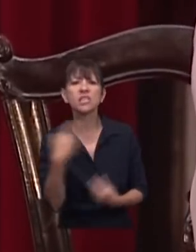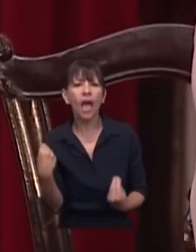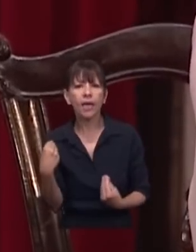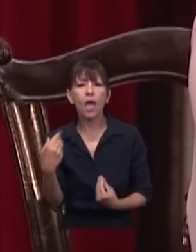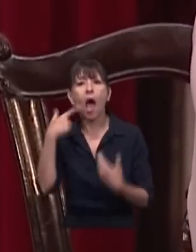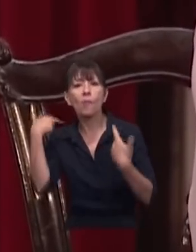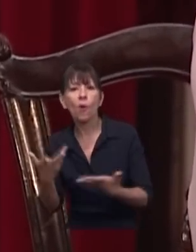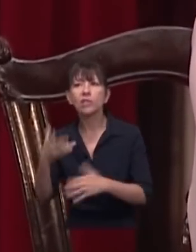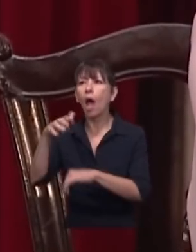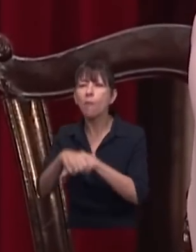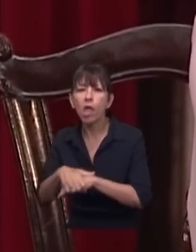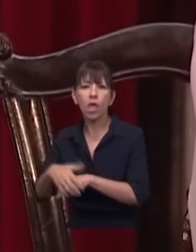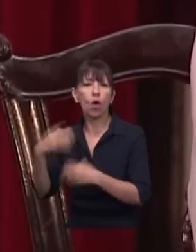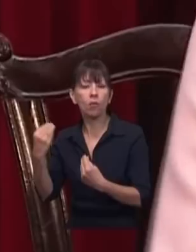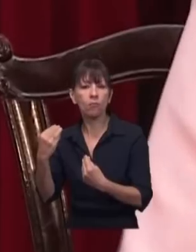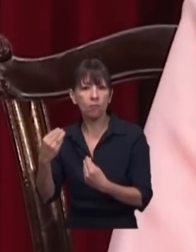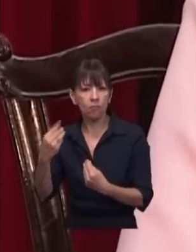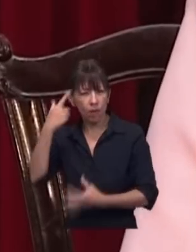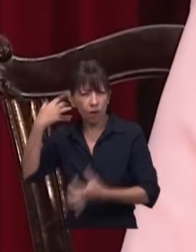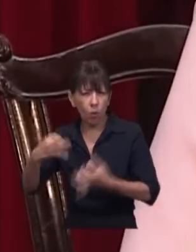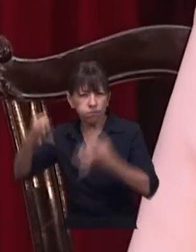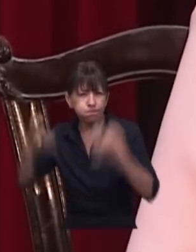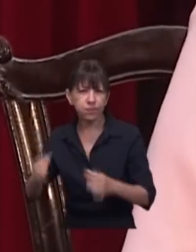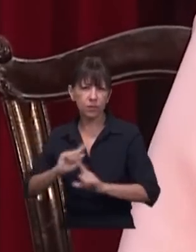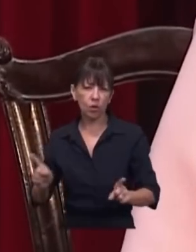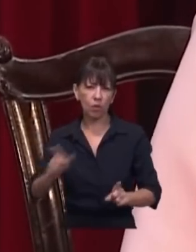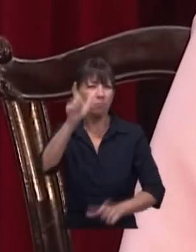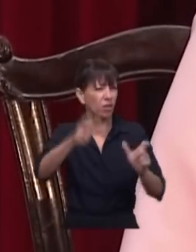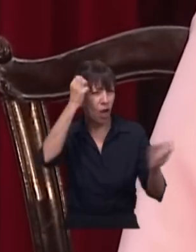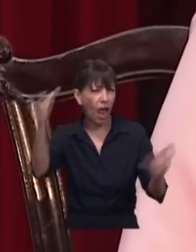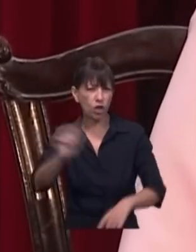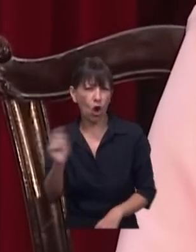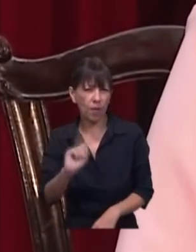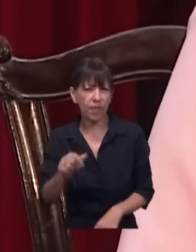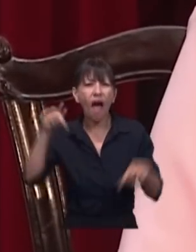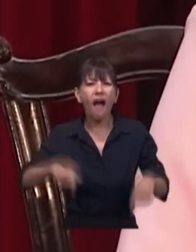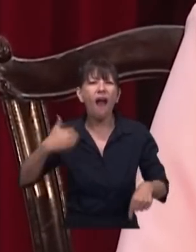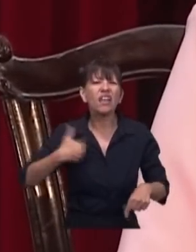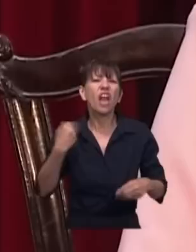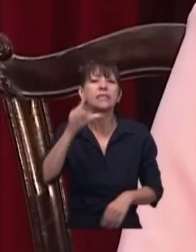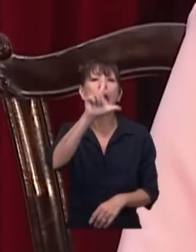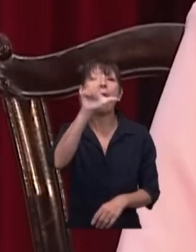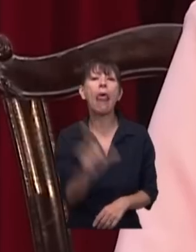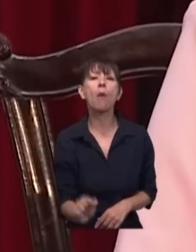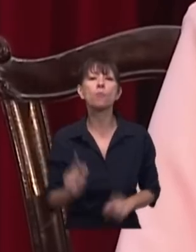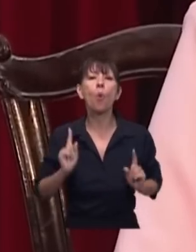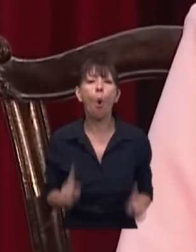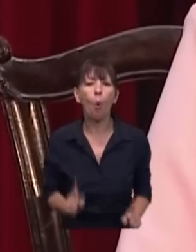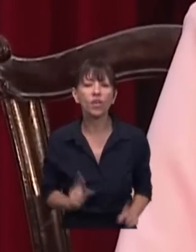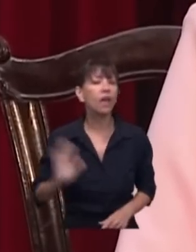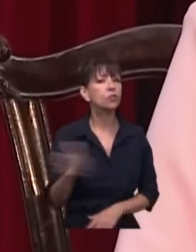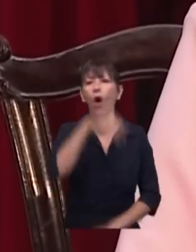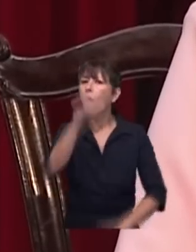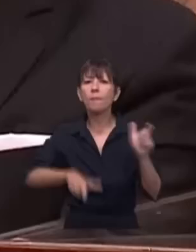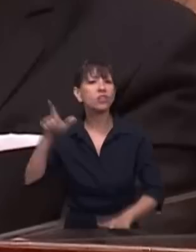que deshonran al Poder Judicial. Que nadie lo olvide, vivimos en una república. Todos merecemos el resguardo